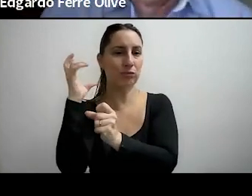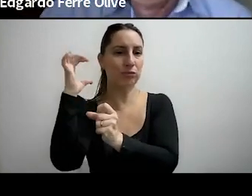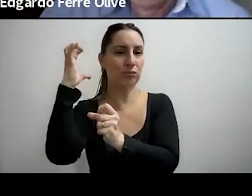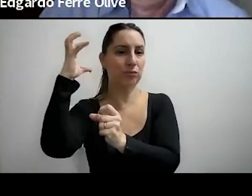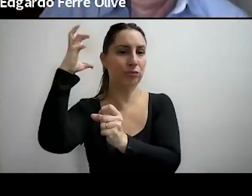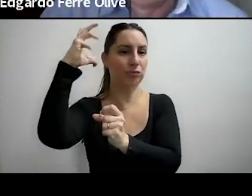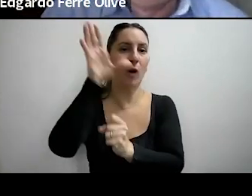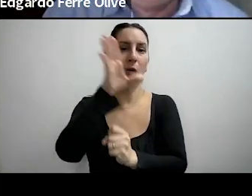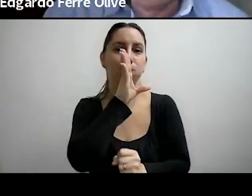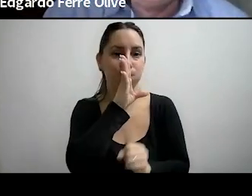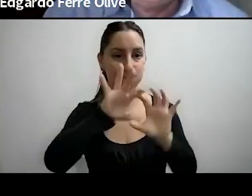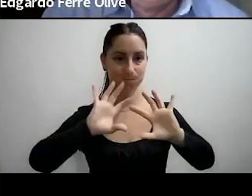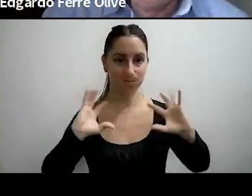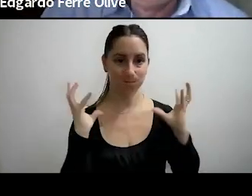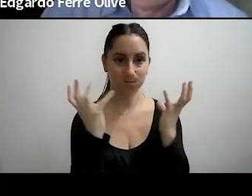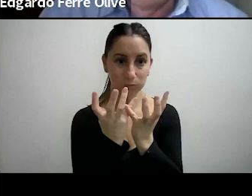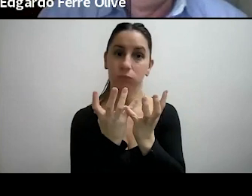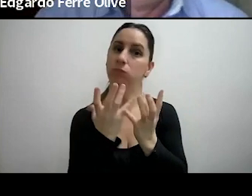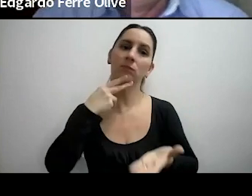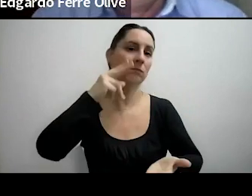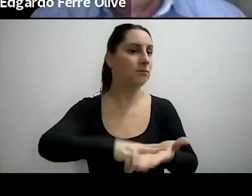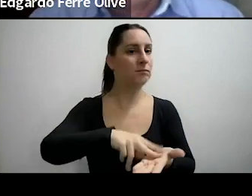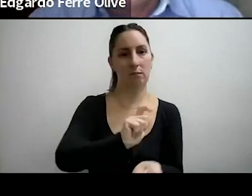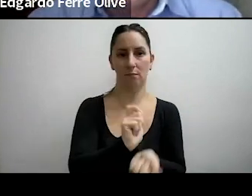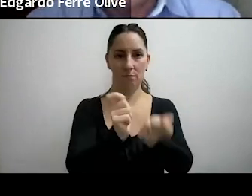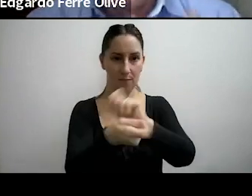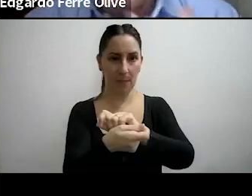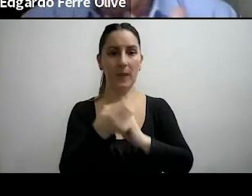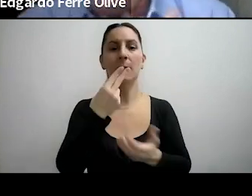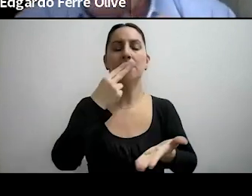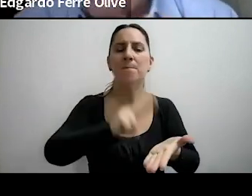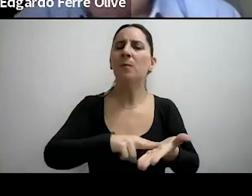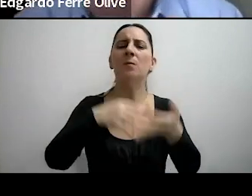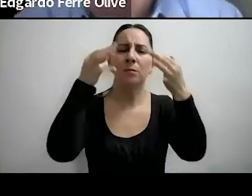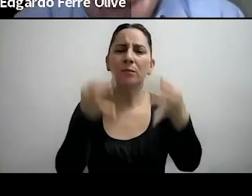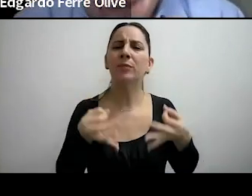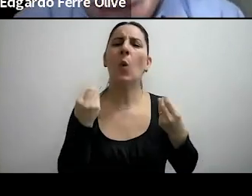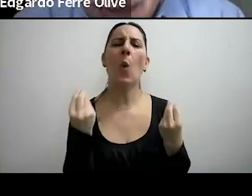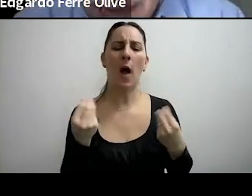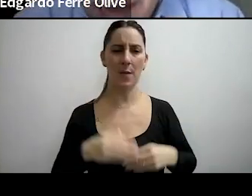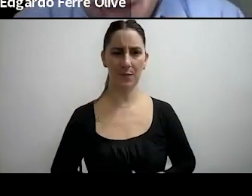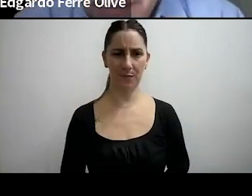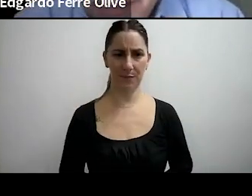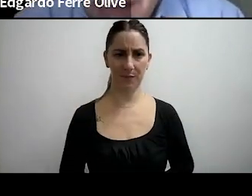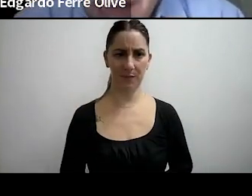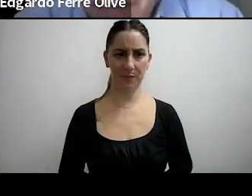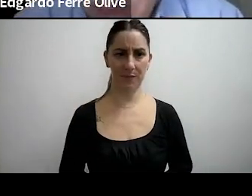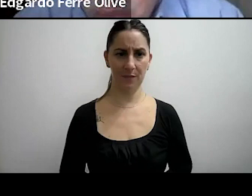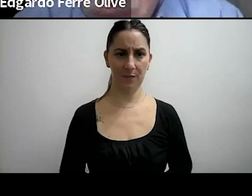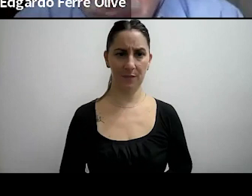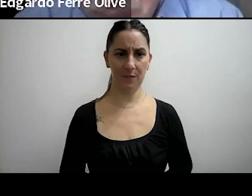impuesto para que modifique la pauta de conducta. El problema de los impuestos sobre emisiones, ¿saben cuál es? Básicamente, es